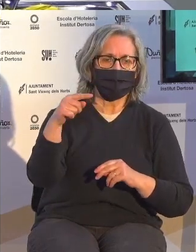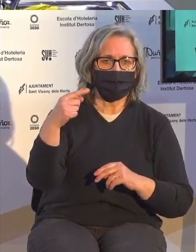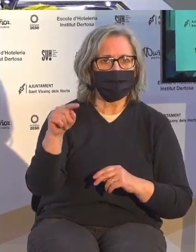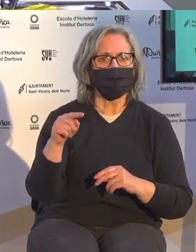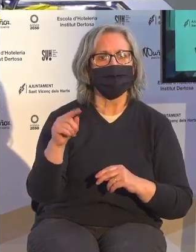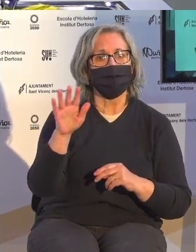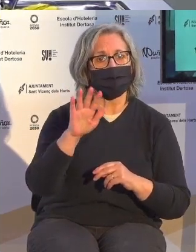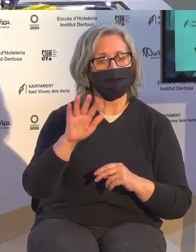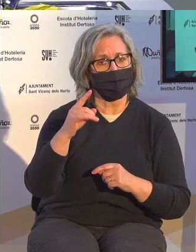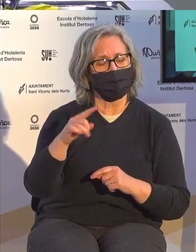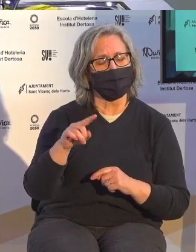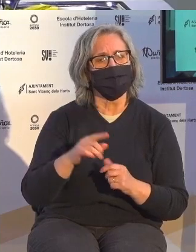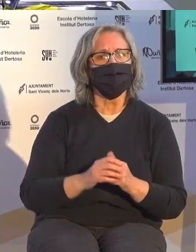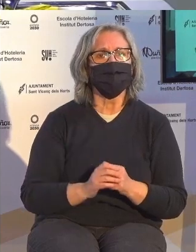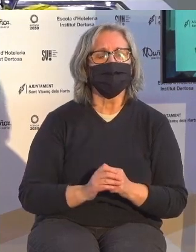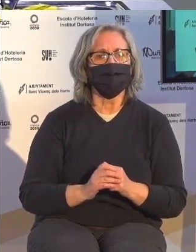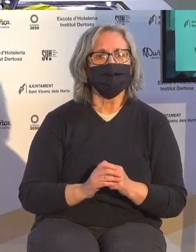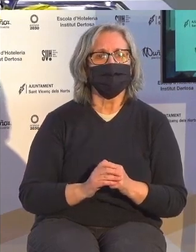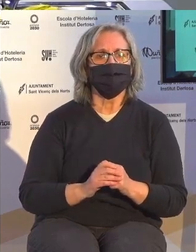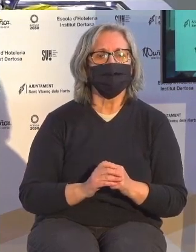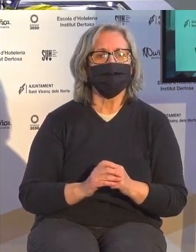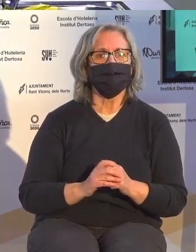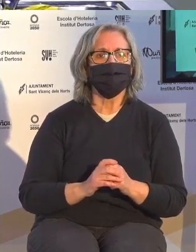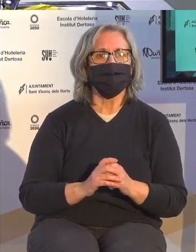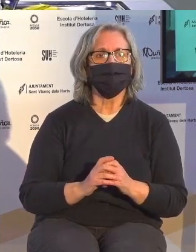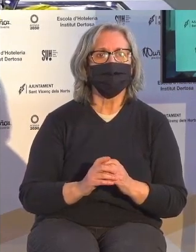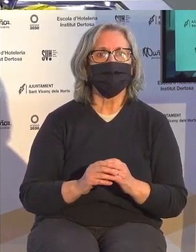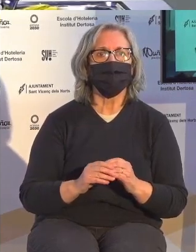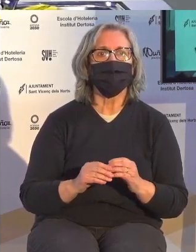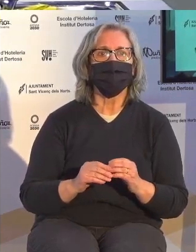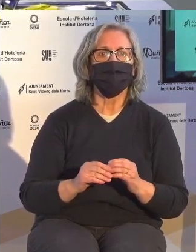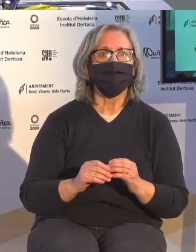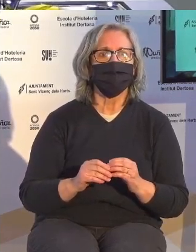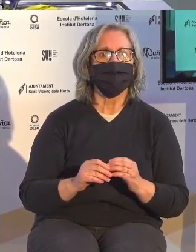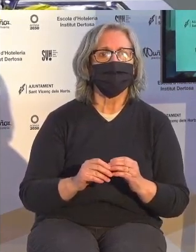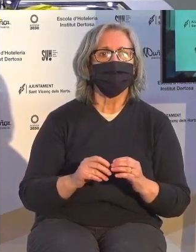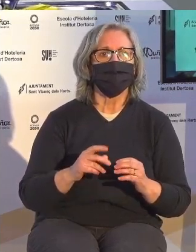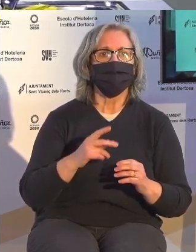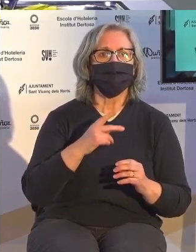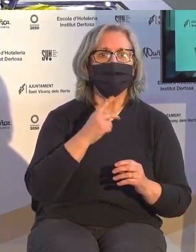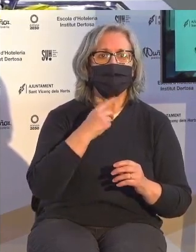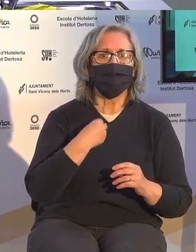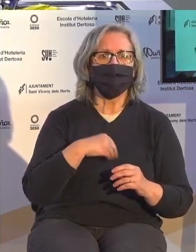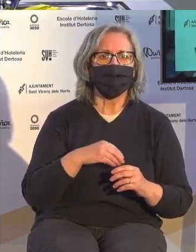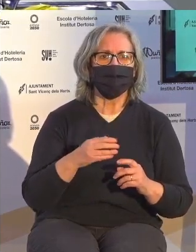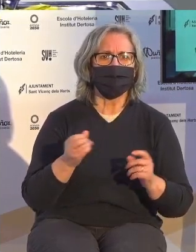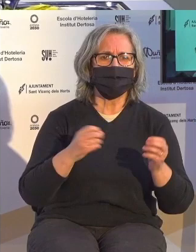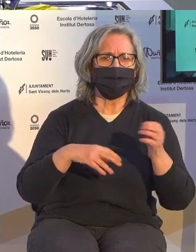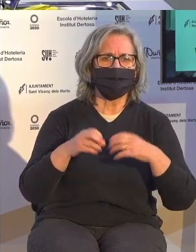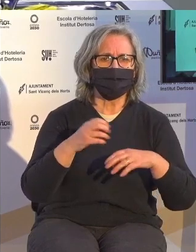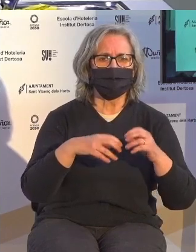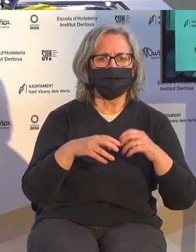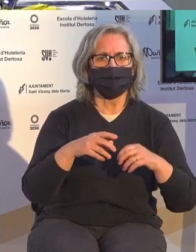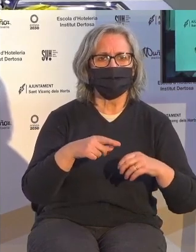cambiar las veces que hay ponemos adentro y tener resultados completamente diferentes